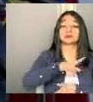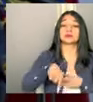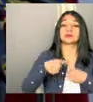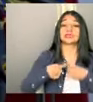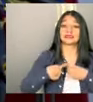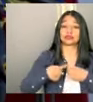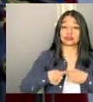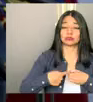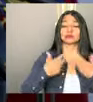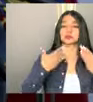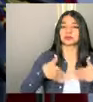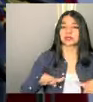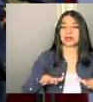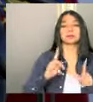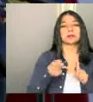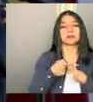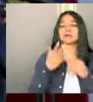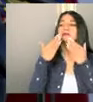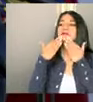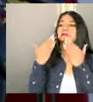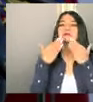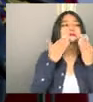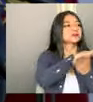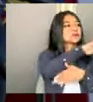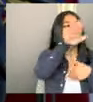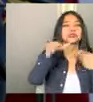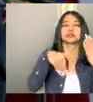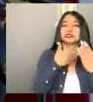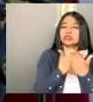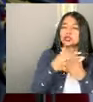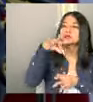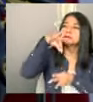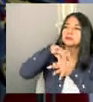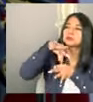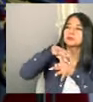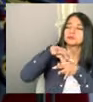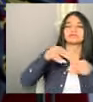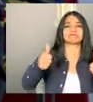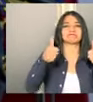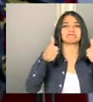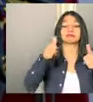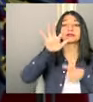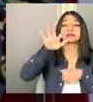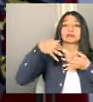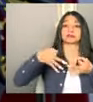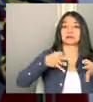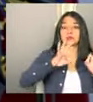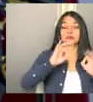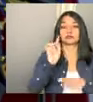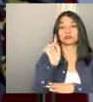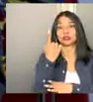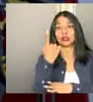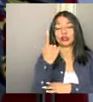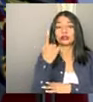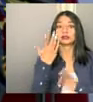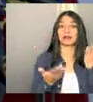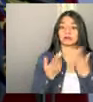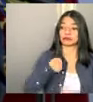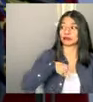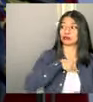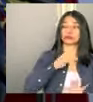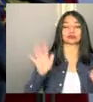las capitalinas, y es el agradecimiento a todos los que hicieron viva la democracia ese 5 de febrero. No me refiero solamente a los que votaron por